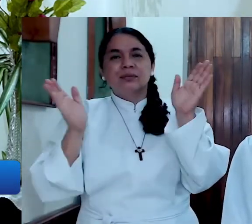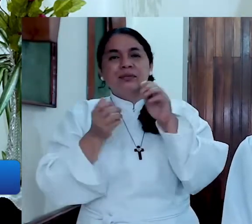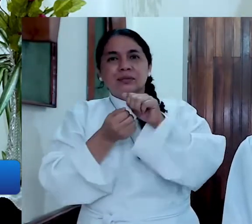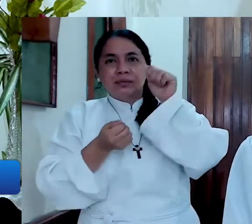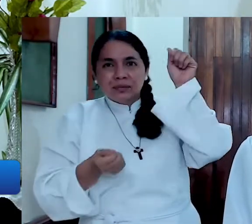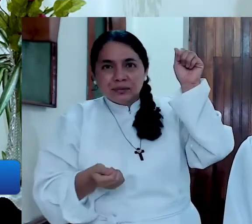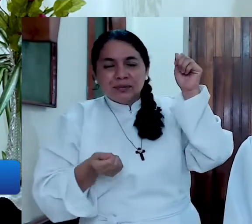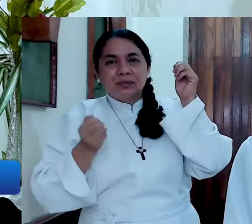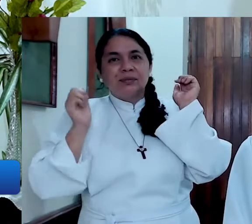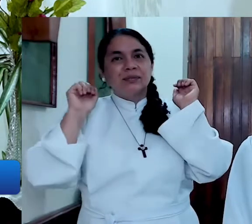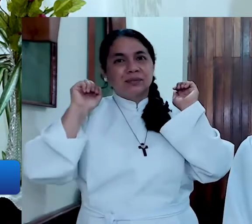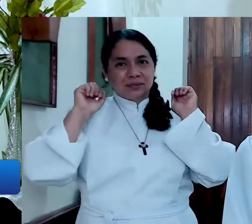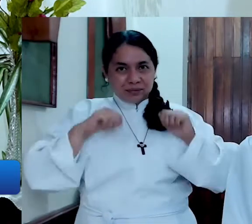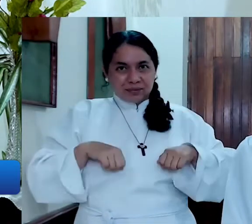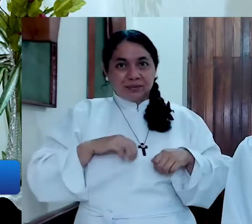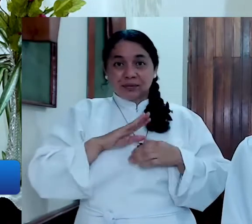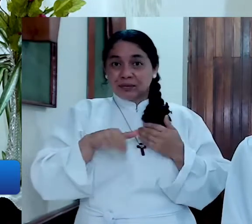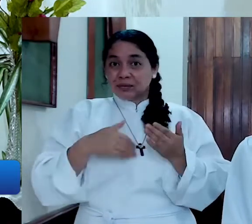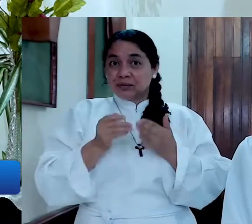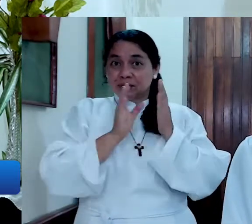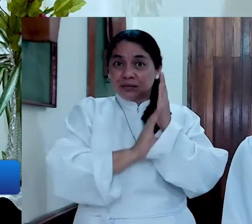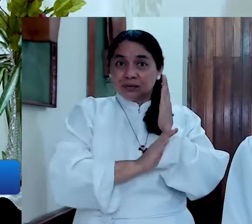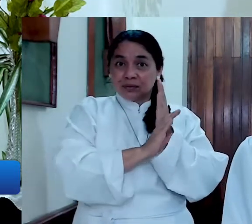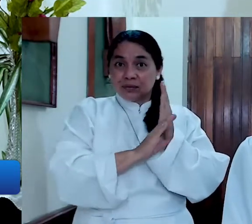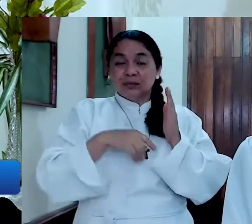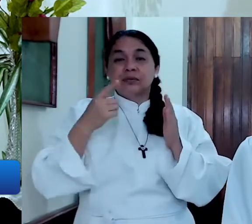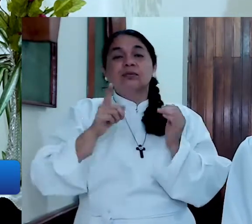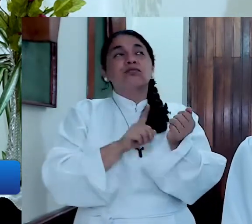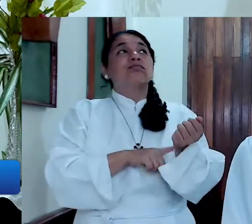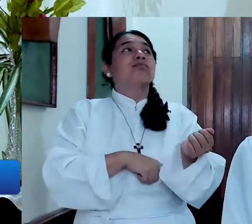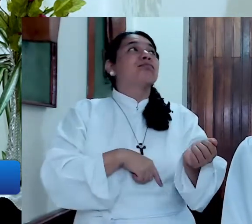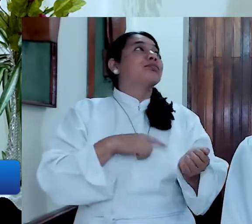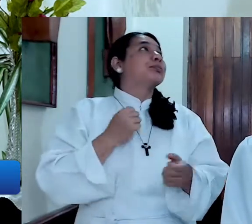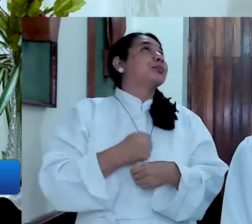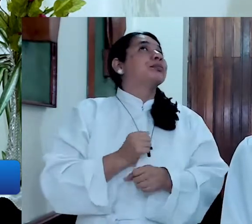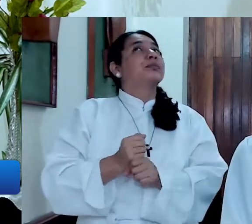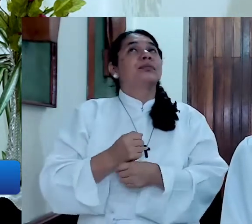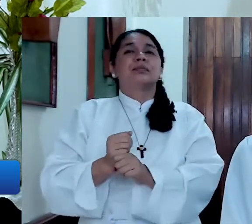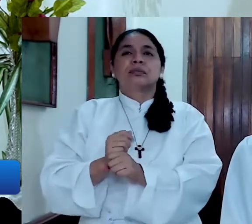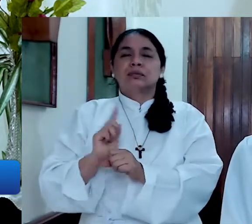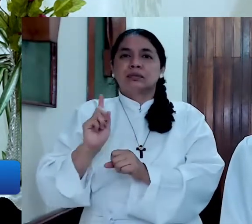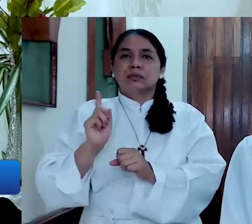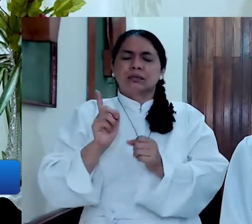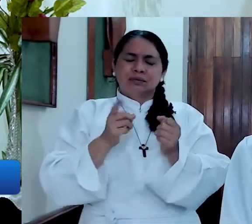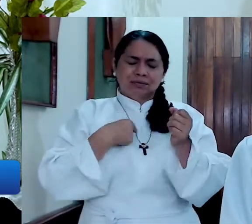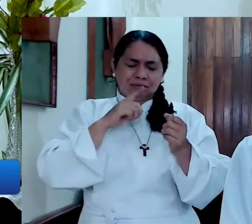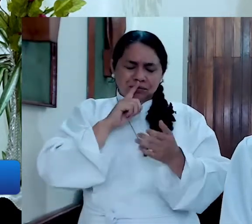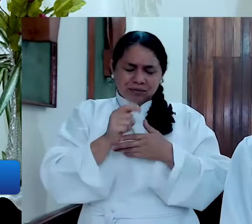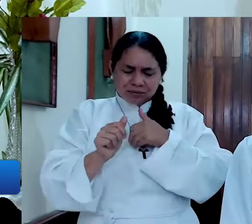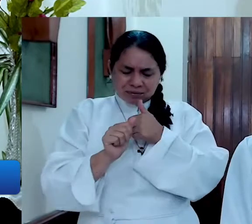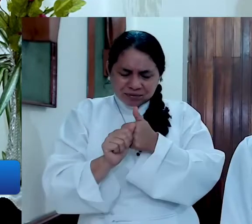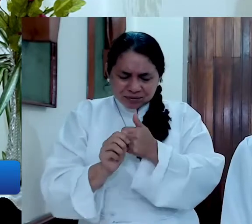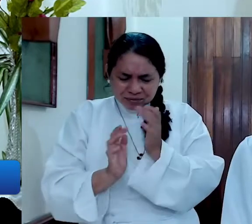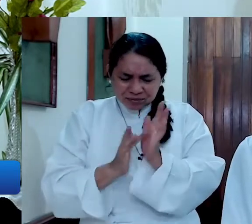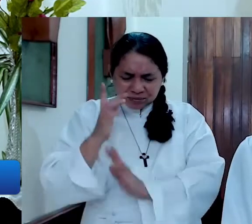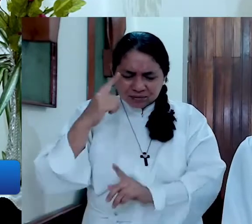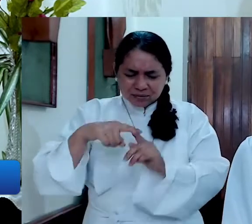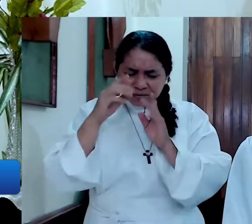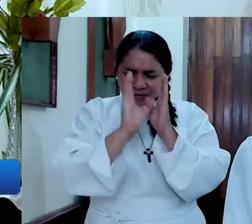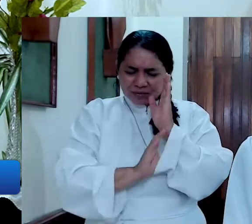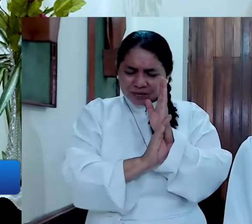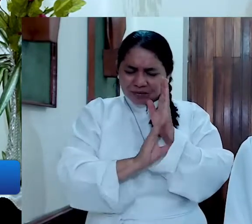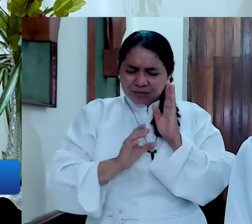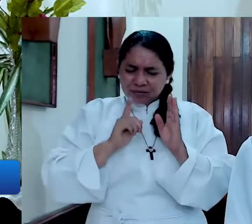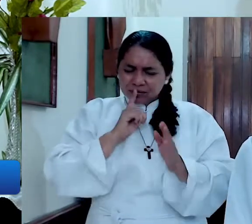que no seamos cristianos por tradición, sino cristianos por convicción, porque